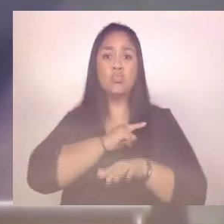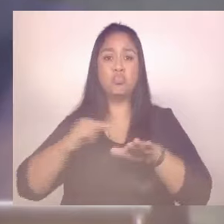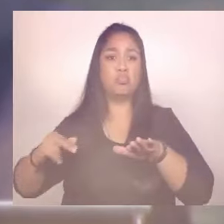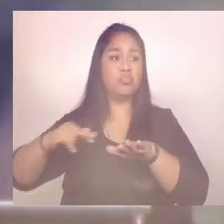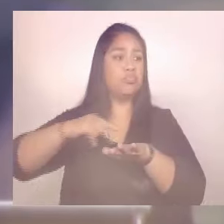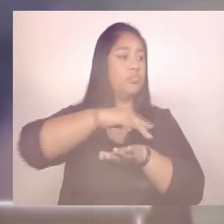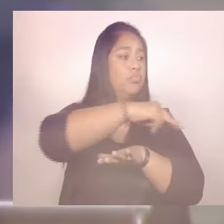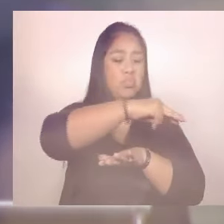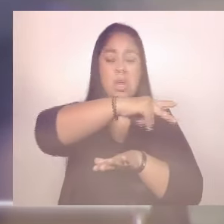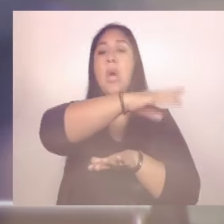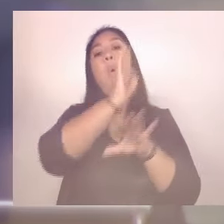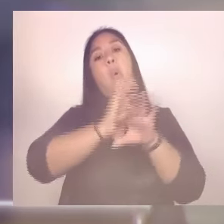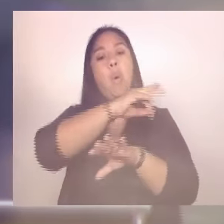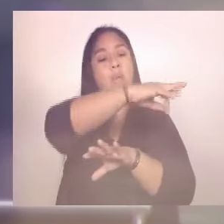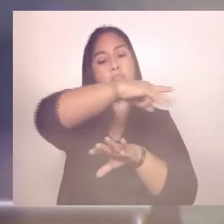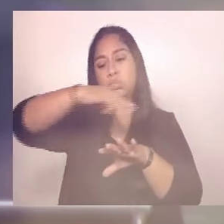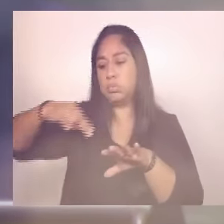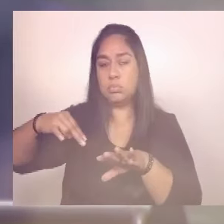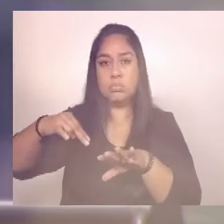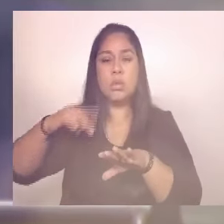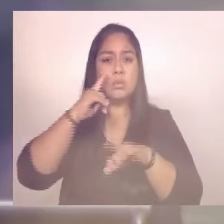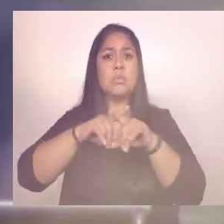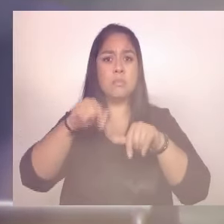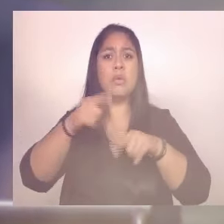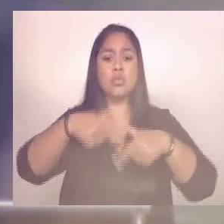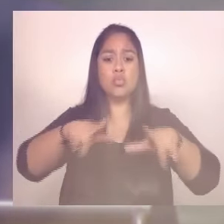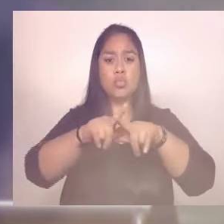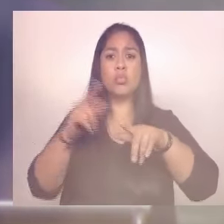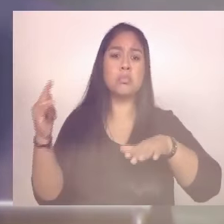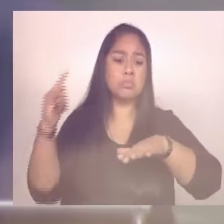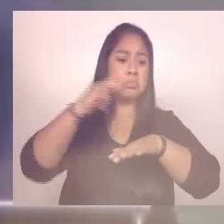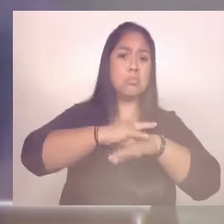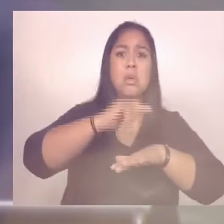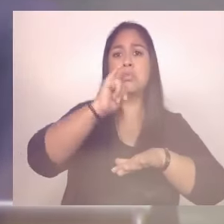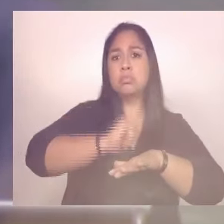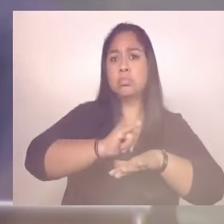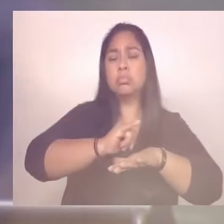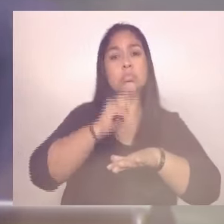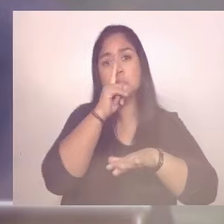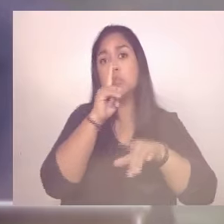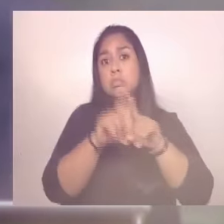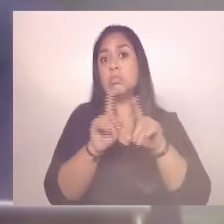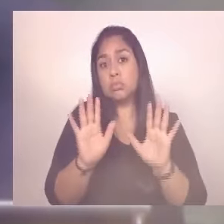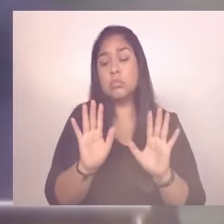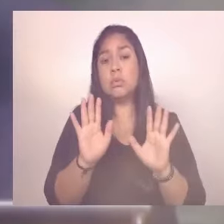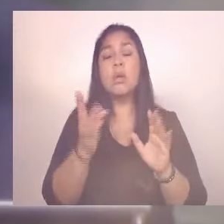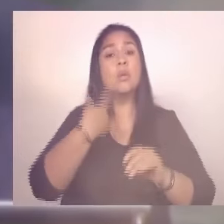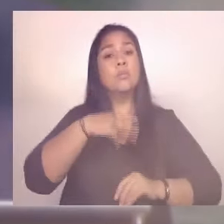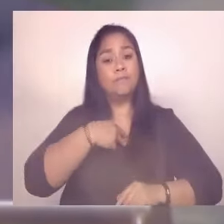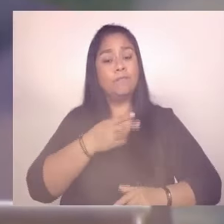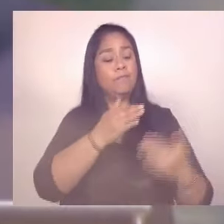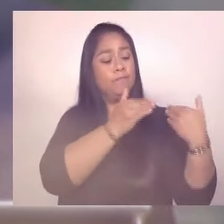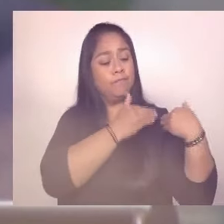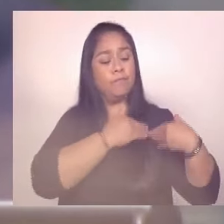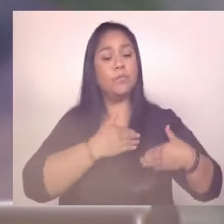y retorno, así como en menor medida también un lugar de destino. Nuestro compromiso es dar